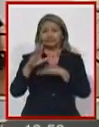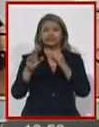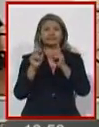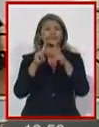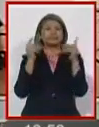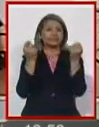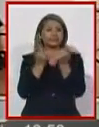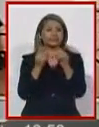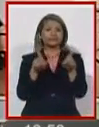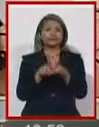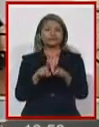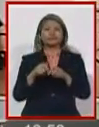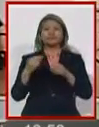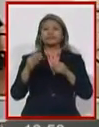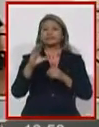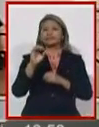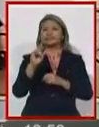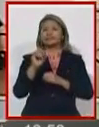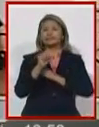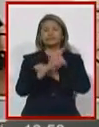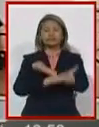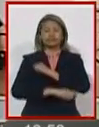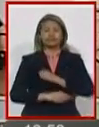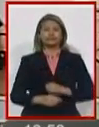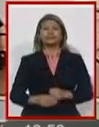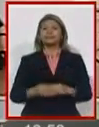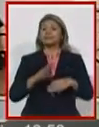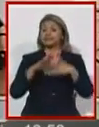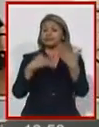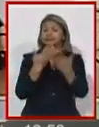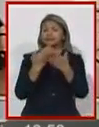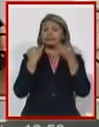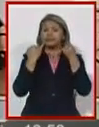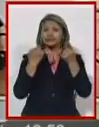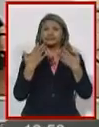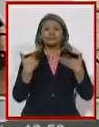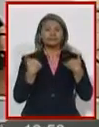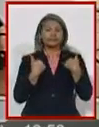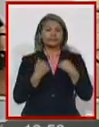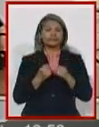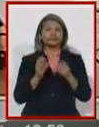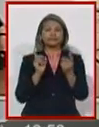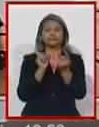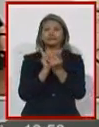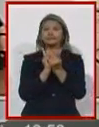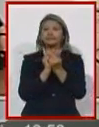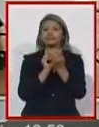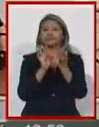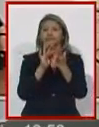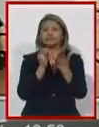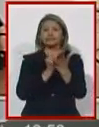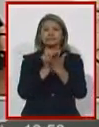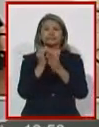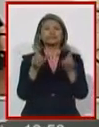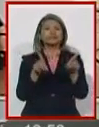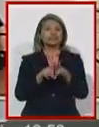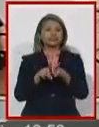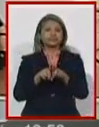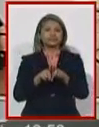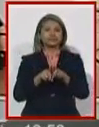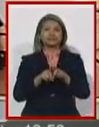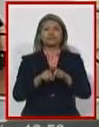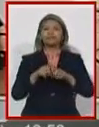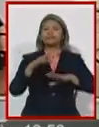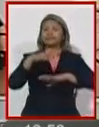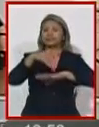en todo el departamento en relación al Código de Sistema Penal. Claro que sí, toda esa información usted la va a poder encontrar en nuestras redes sociales y también en